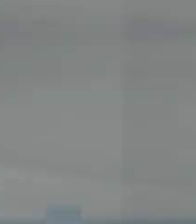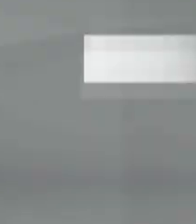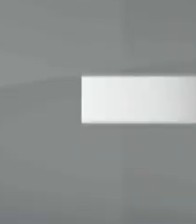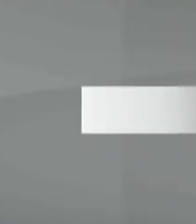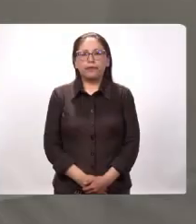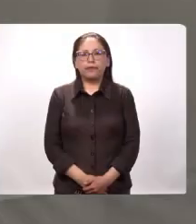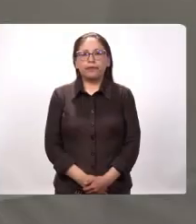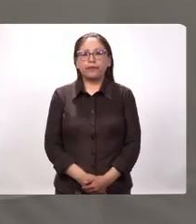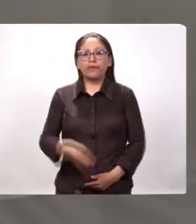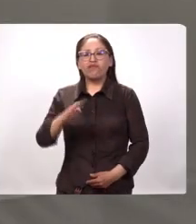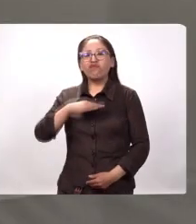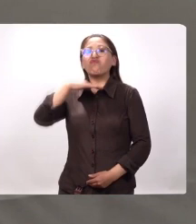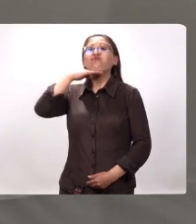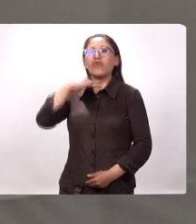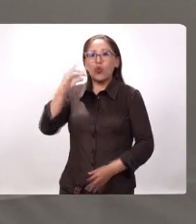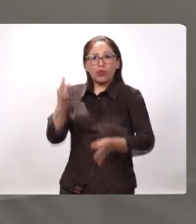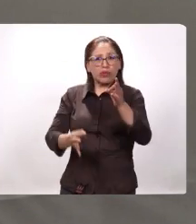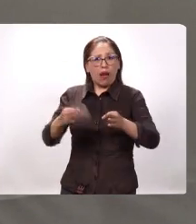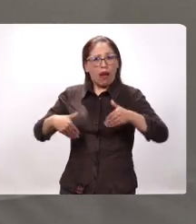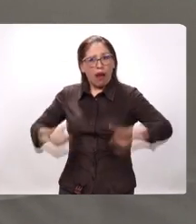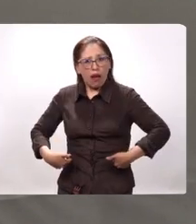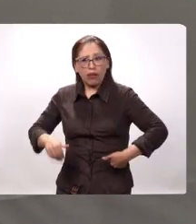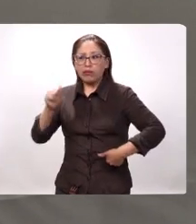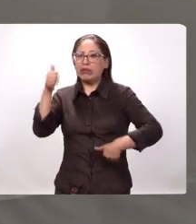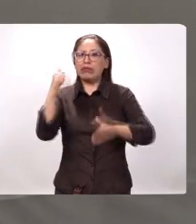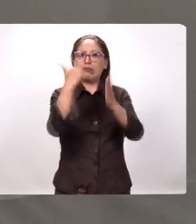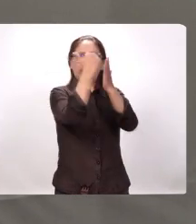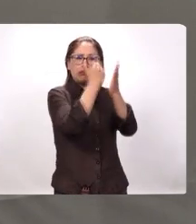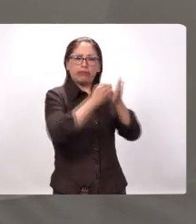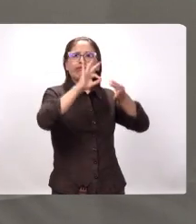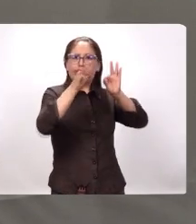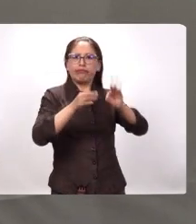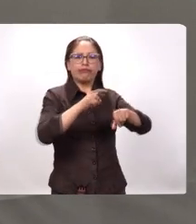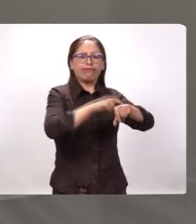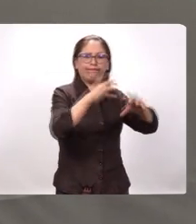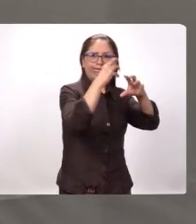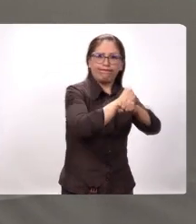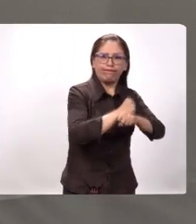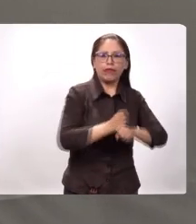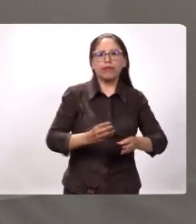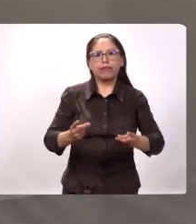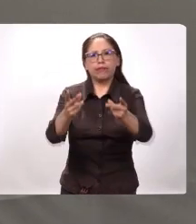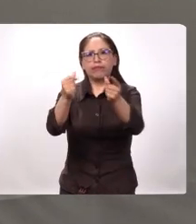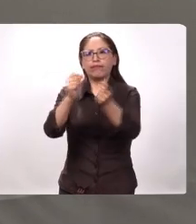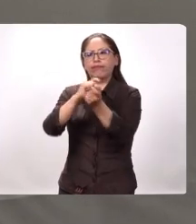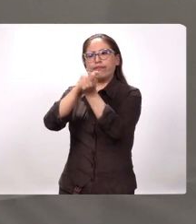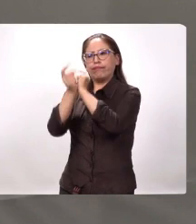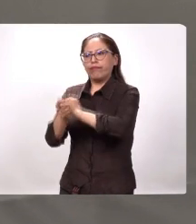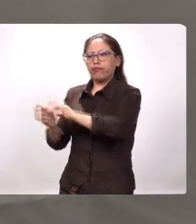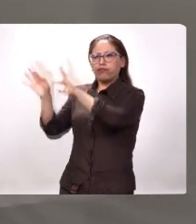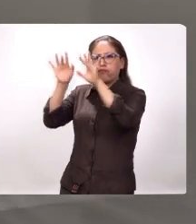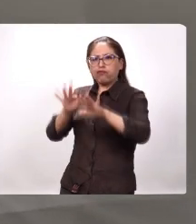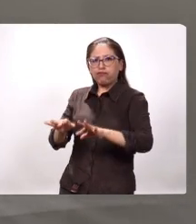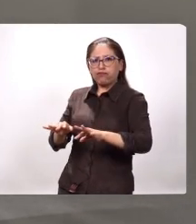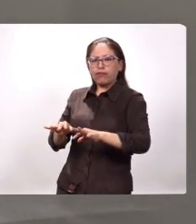Siñani. Cansado de la injusticia, tengo 10 soluciones. Desburocratizar, agilizar, digitalizar,